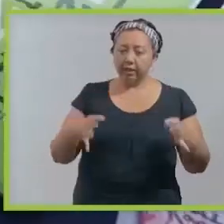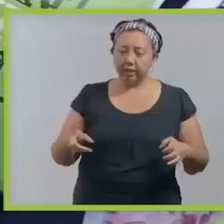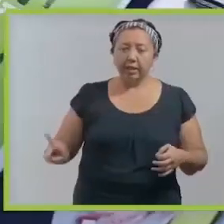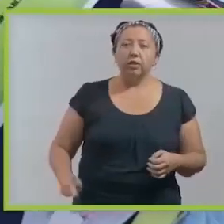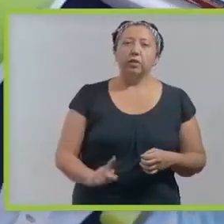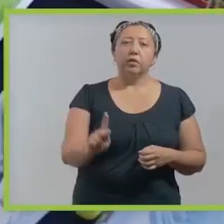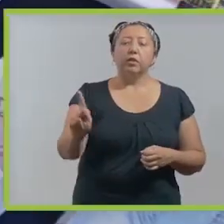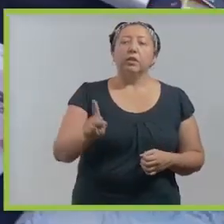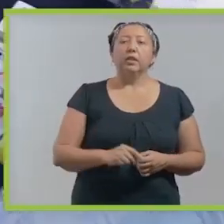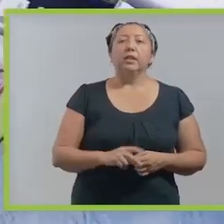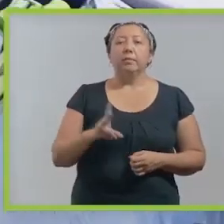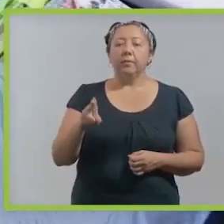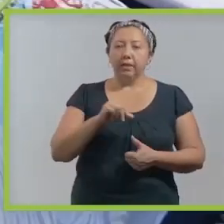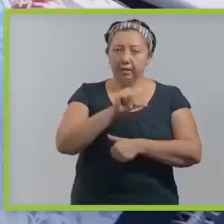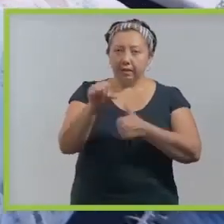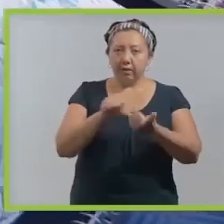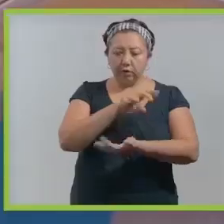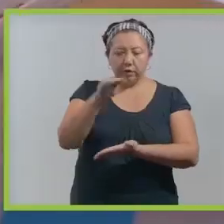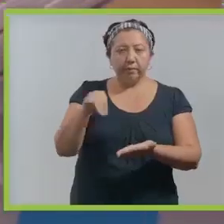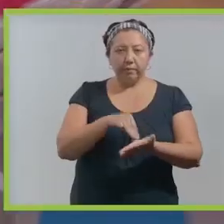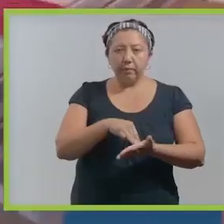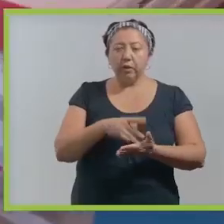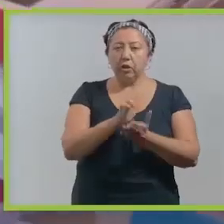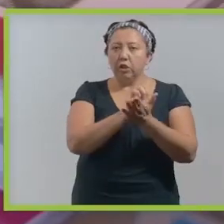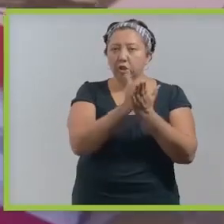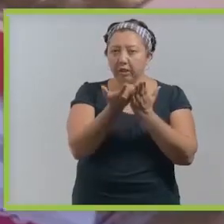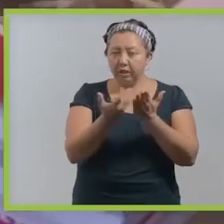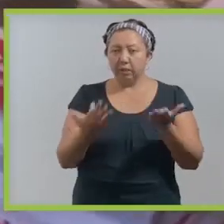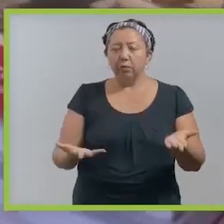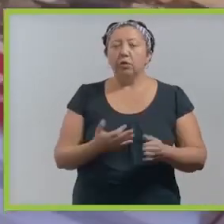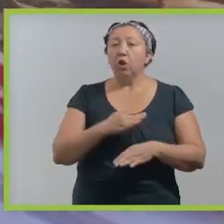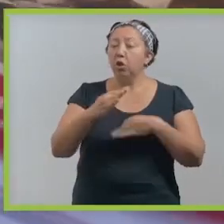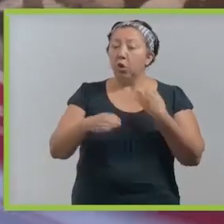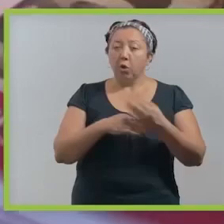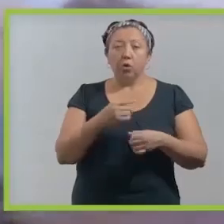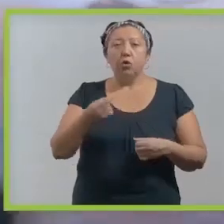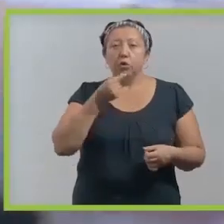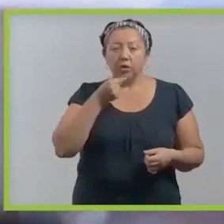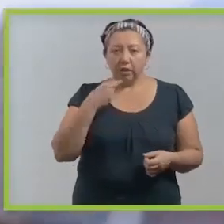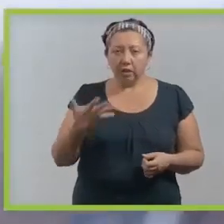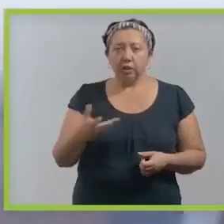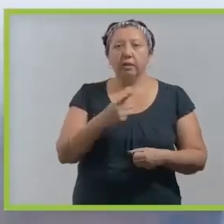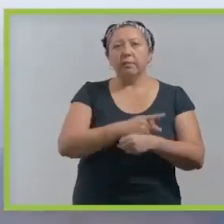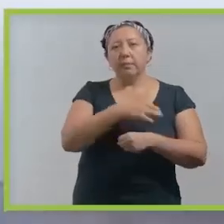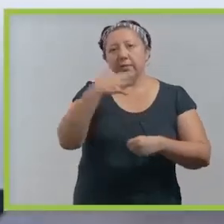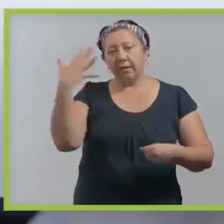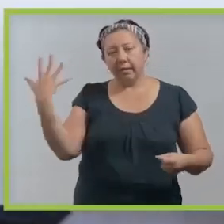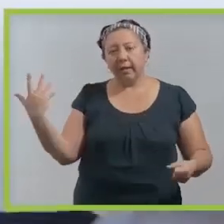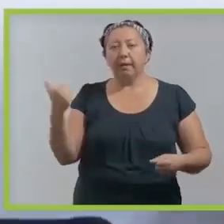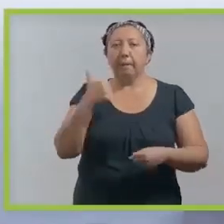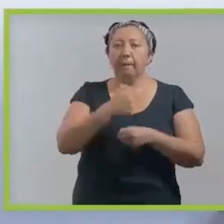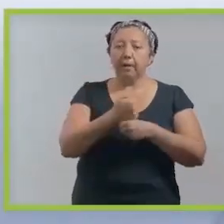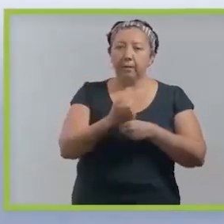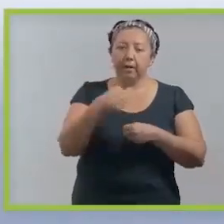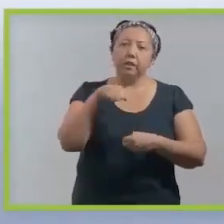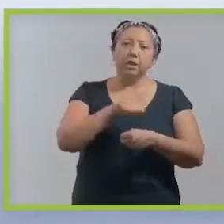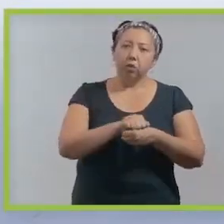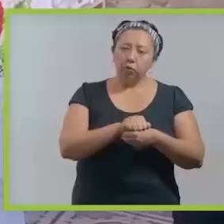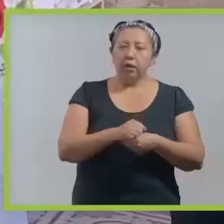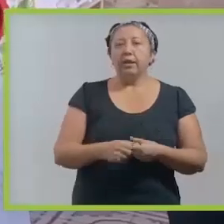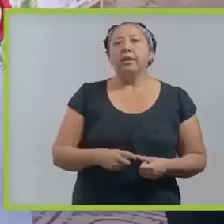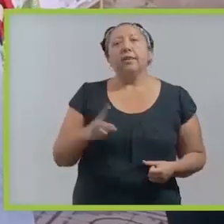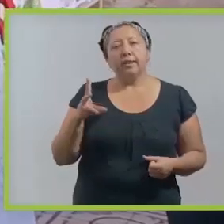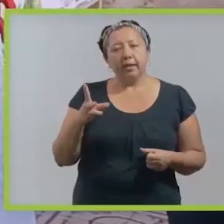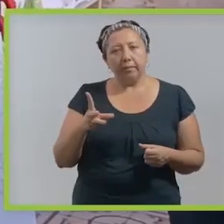el interior del estado y en las comisarías de Mérida, los libros de texto a todos los niños de kinder, de primaria y de